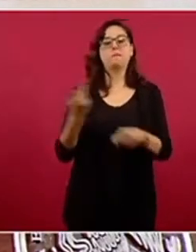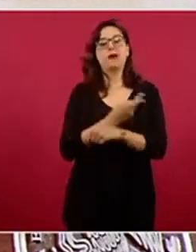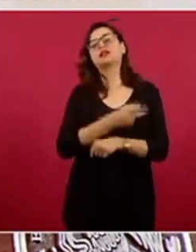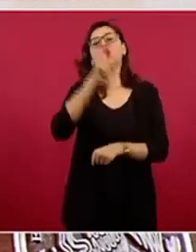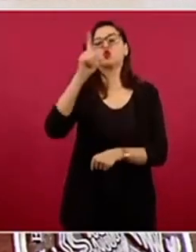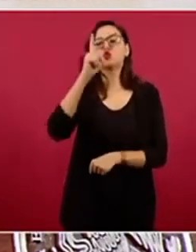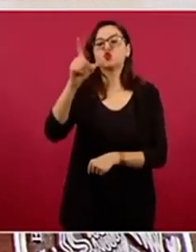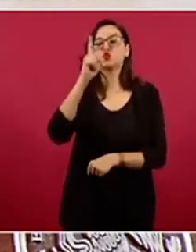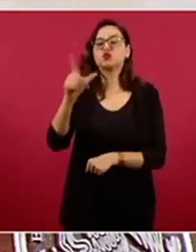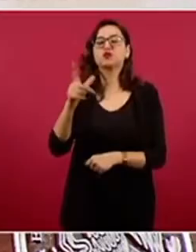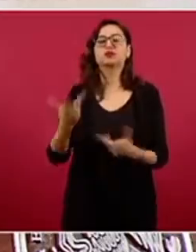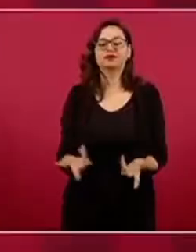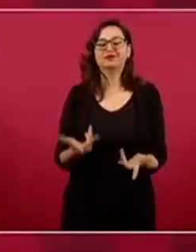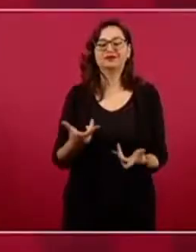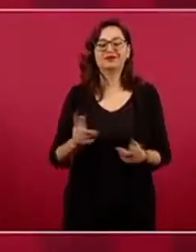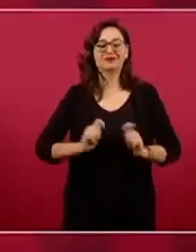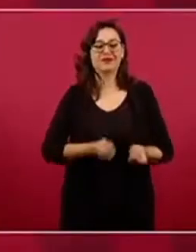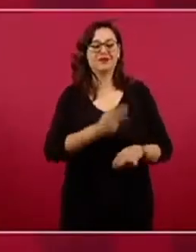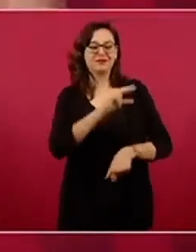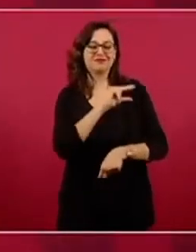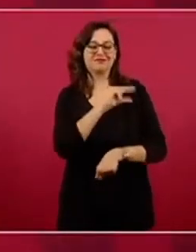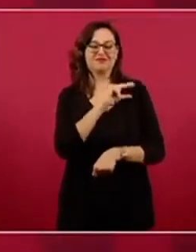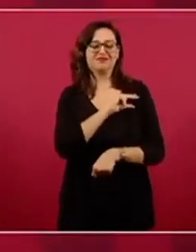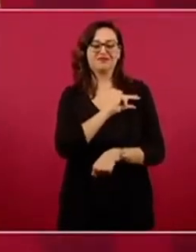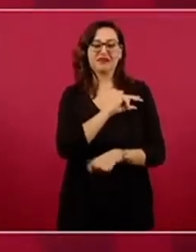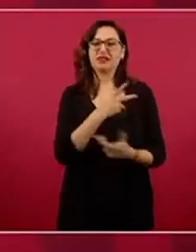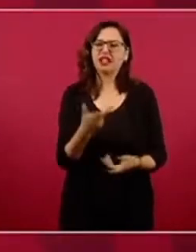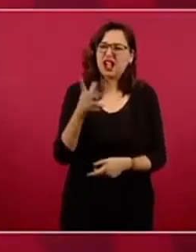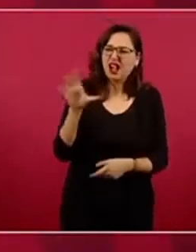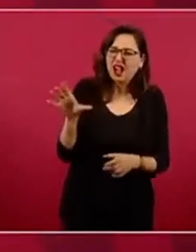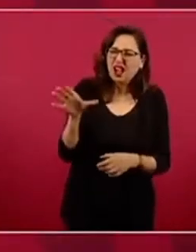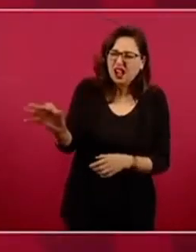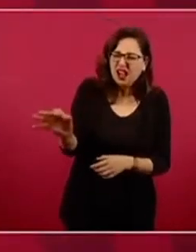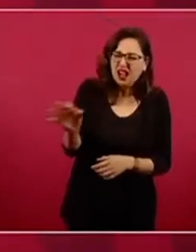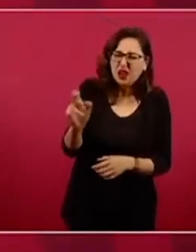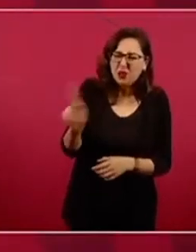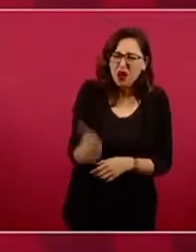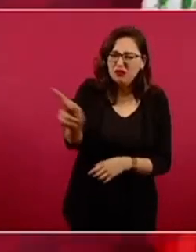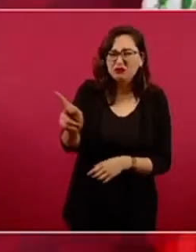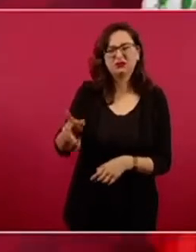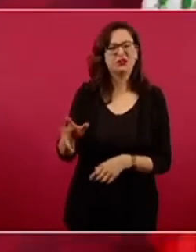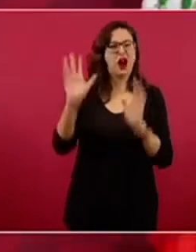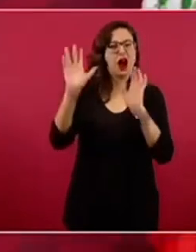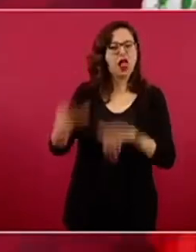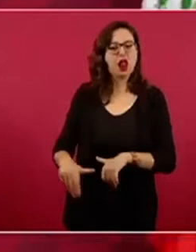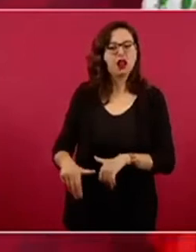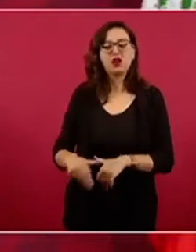empresas invertir en las comunidades marginadas.